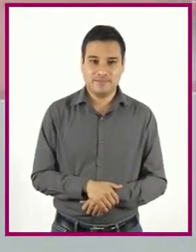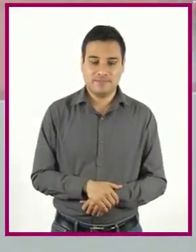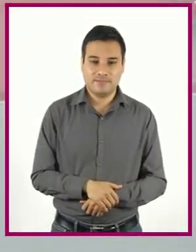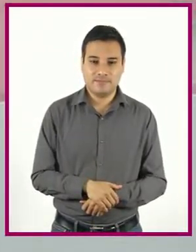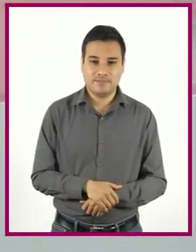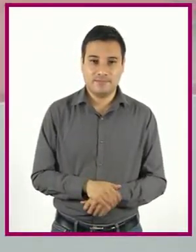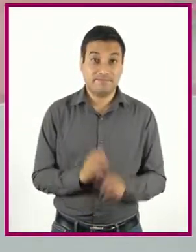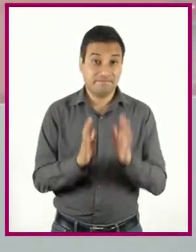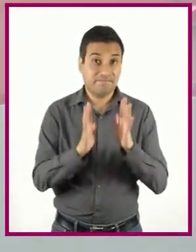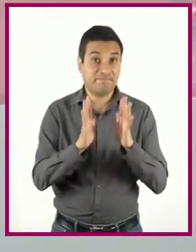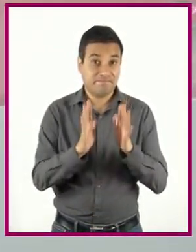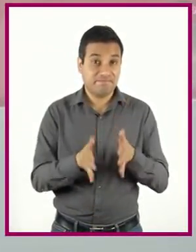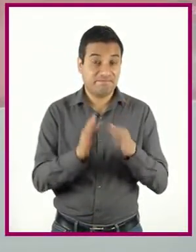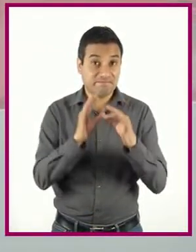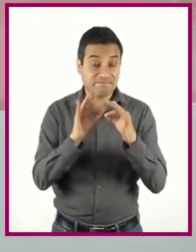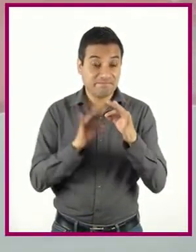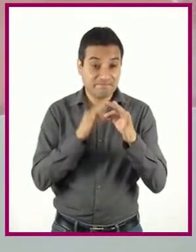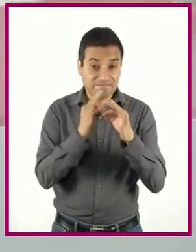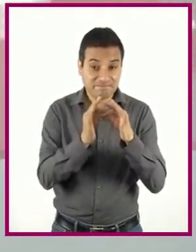Ya los tenemos.